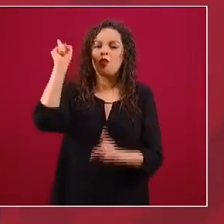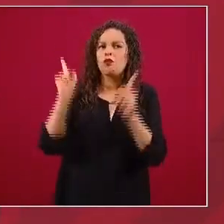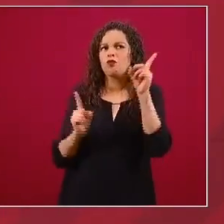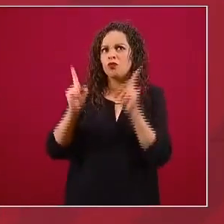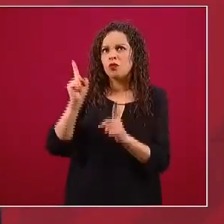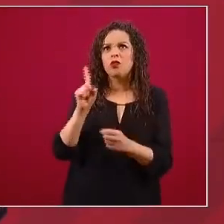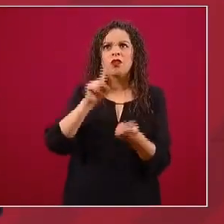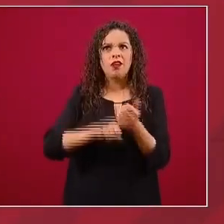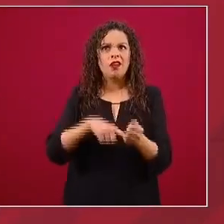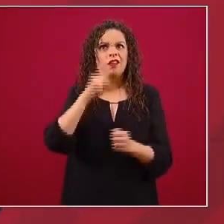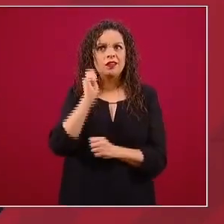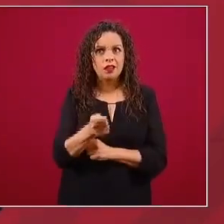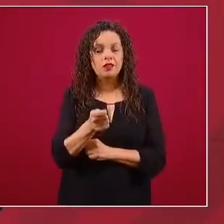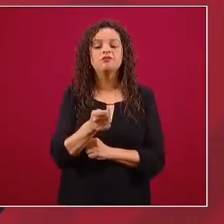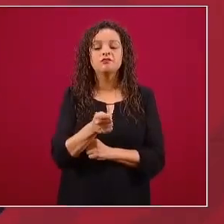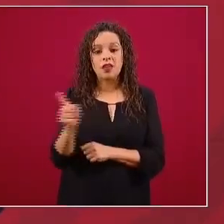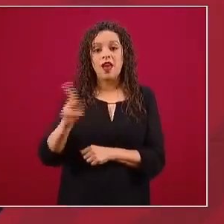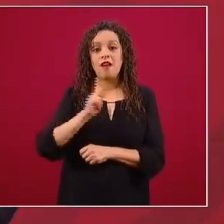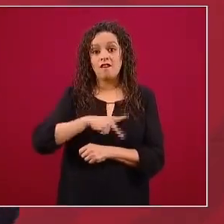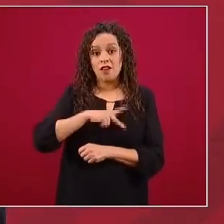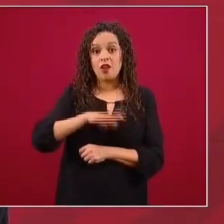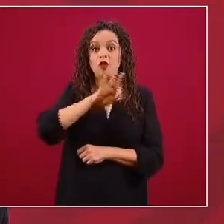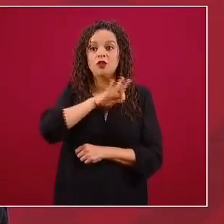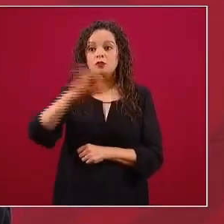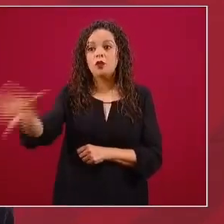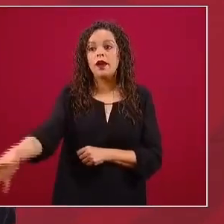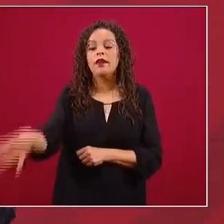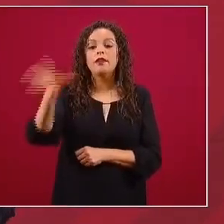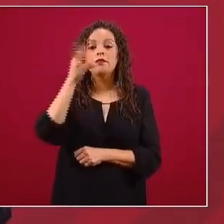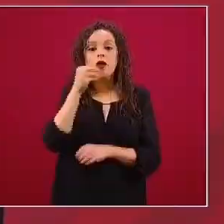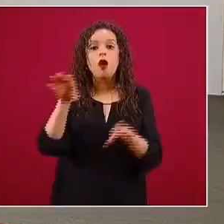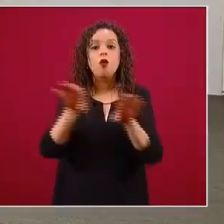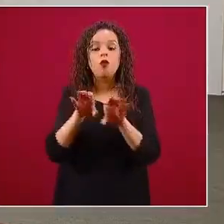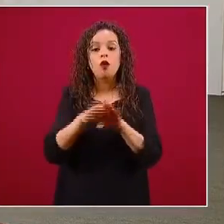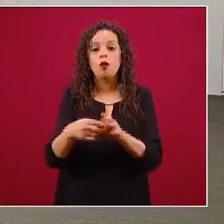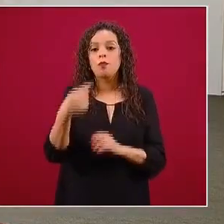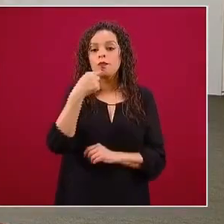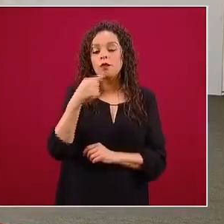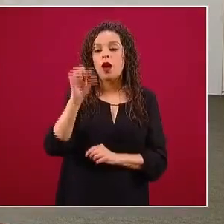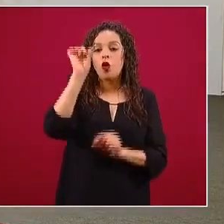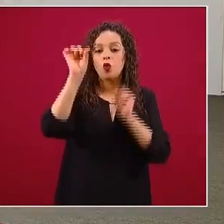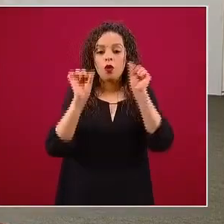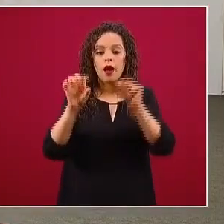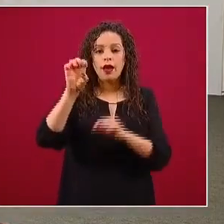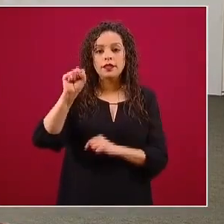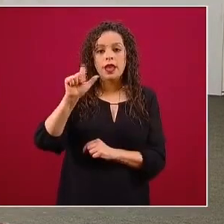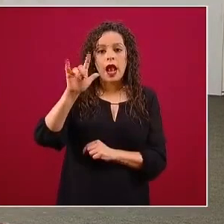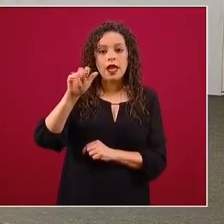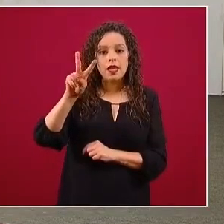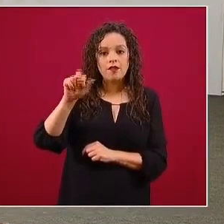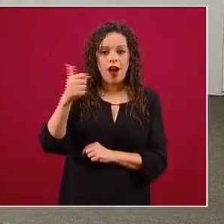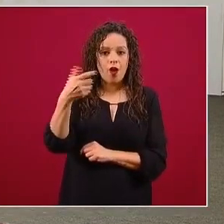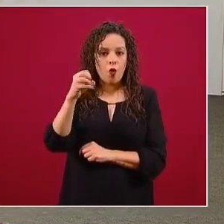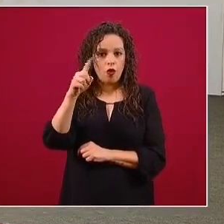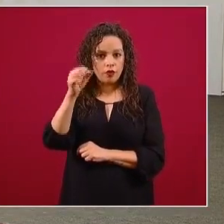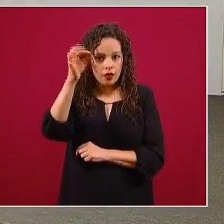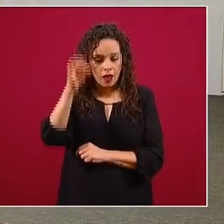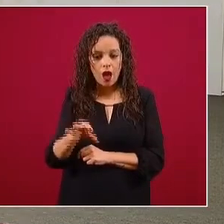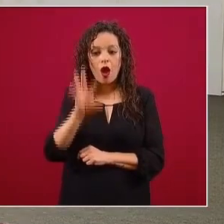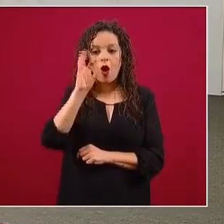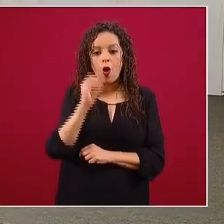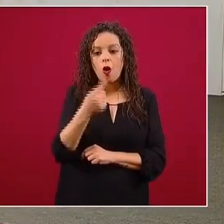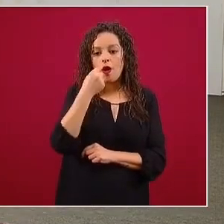dado que el virus se transmite por la vía respiratoria a través de gotas de saliva o gotas pequeñas o aerosoles, que